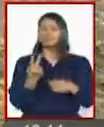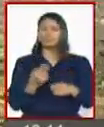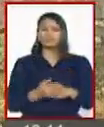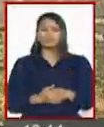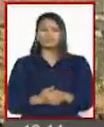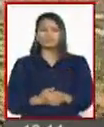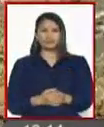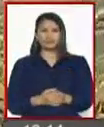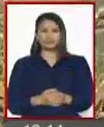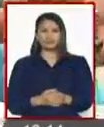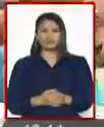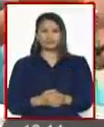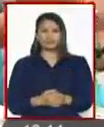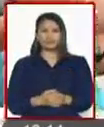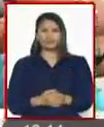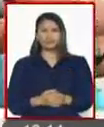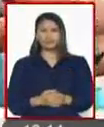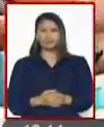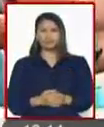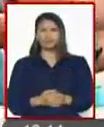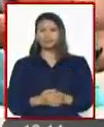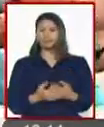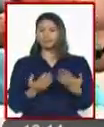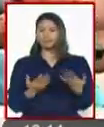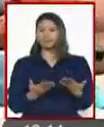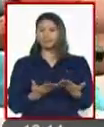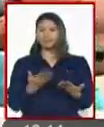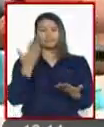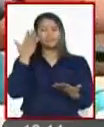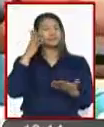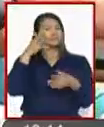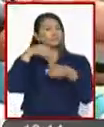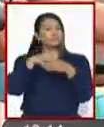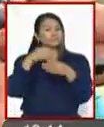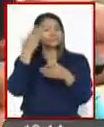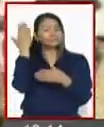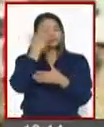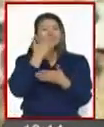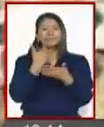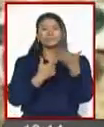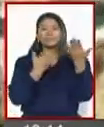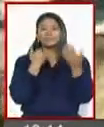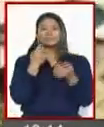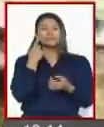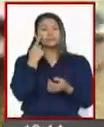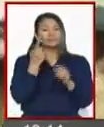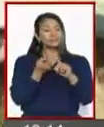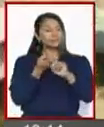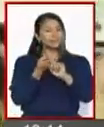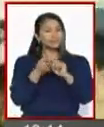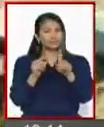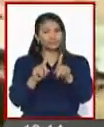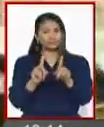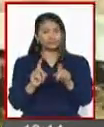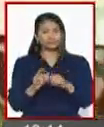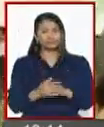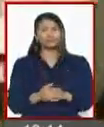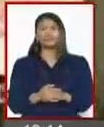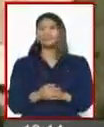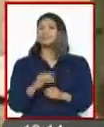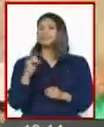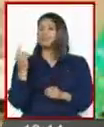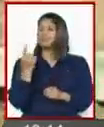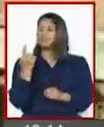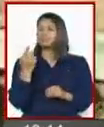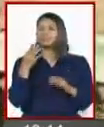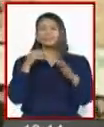estaban y ya ahí adentro nadie sabe qué es lo que ha pasado. ¿Ellos se conocían? ¿Eran amigos? Entraba siempre